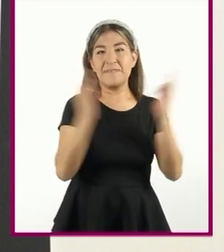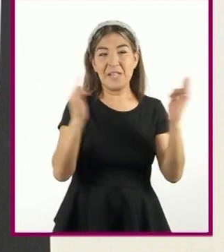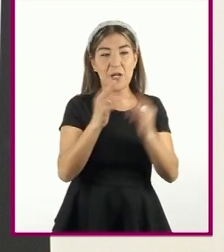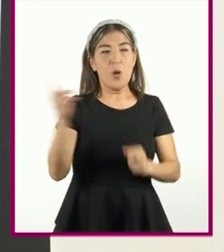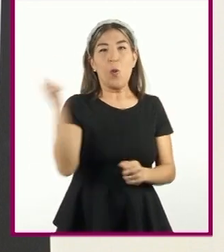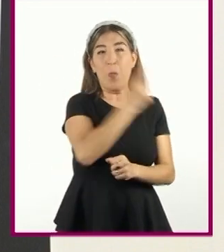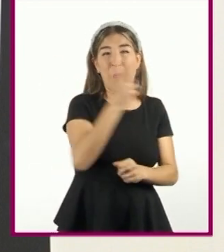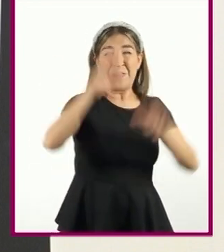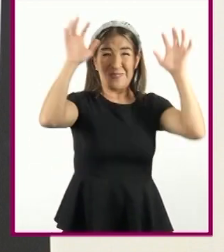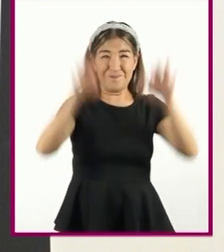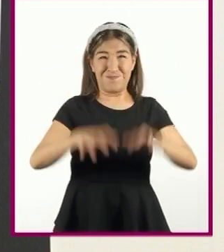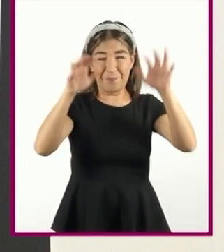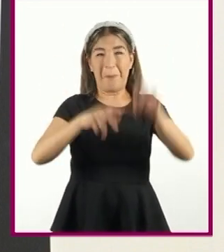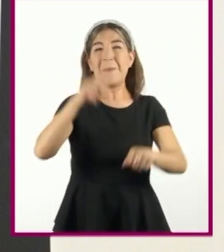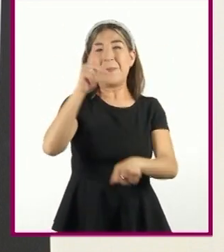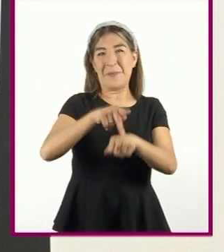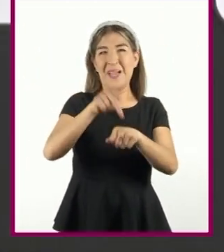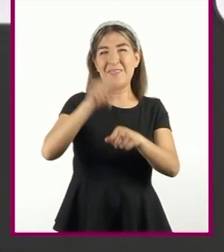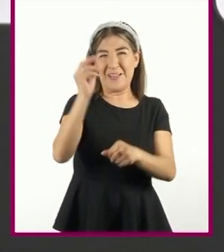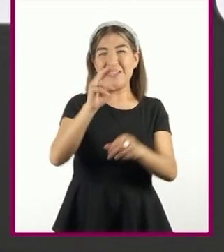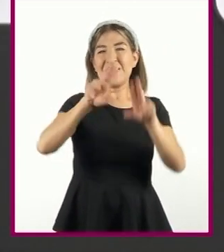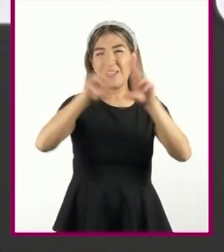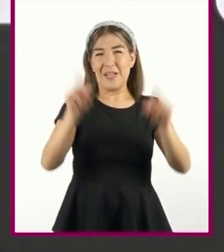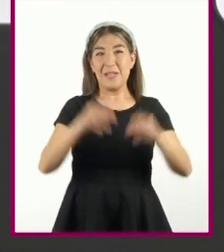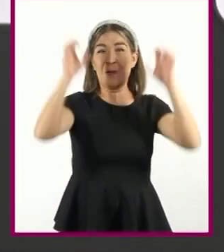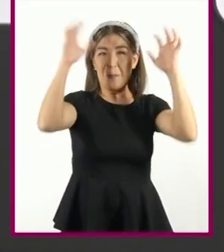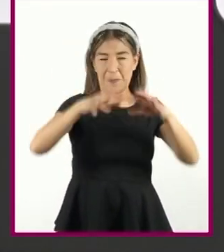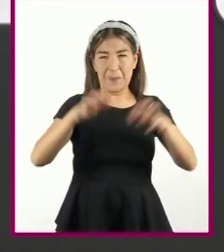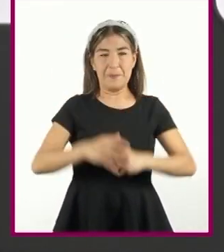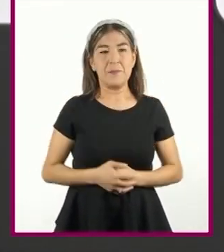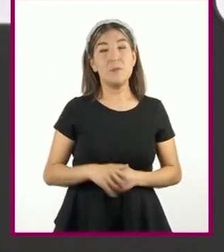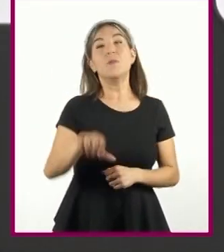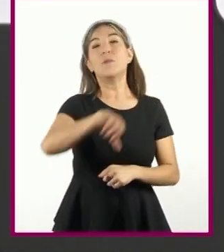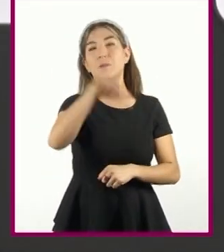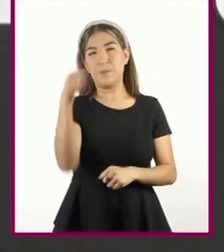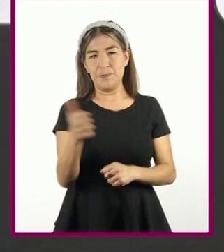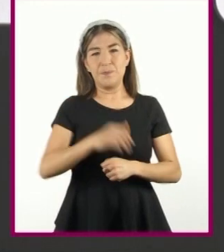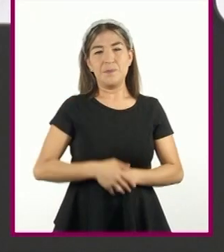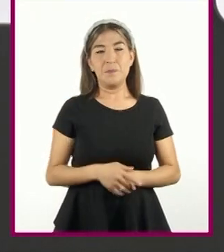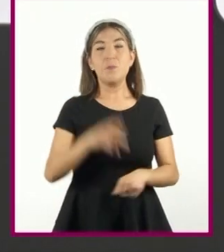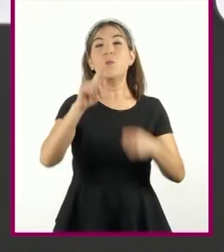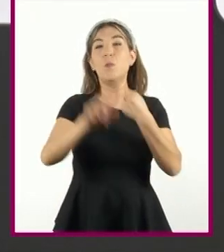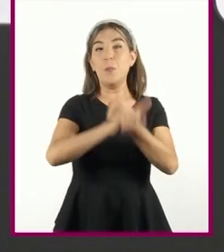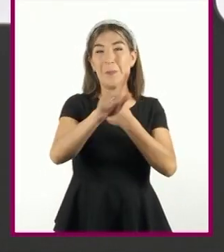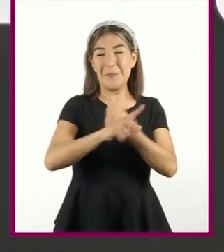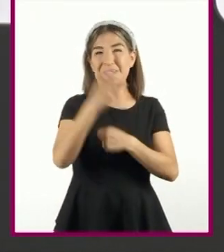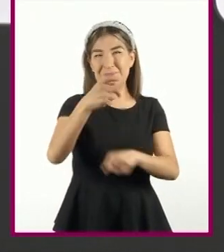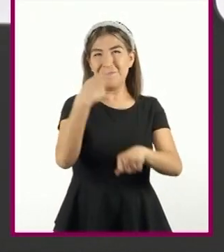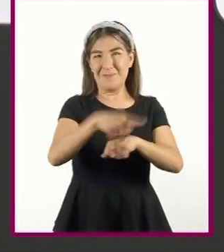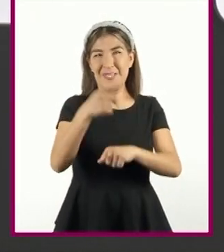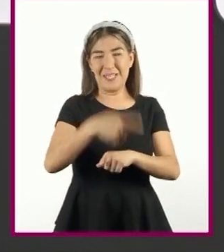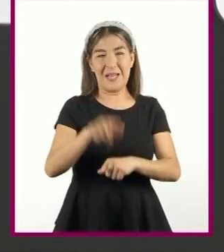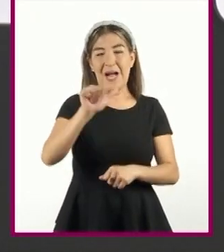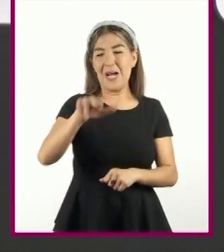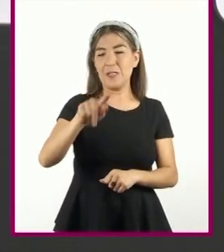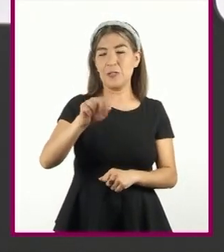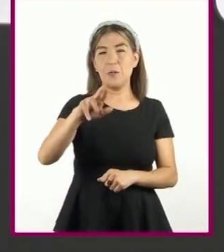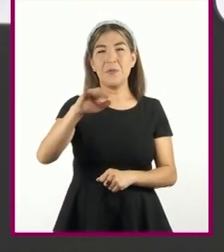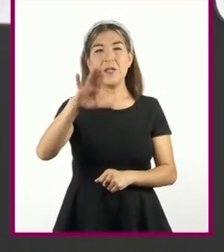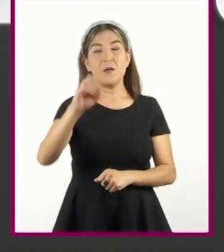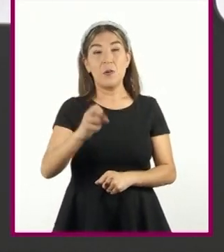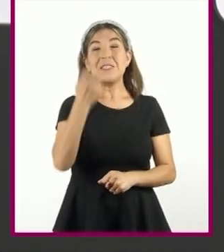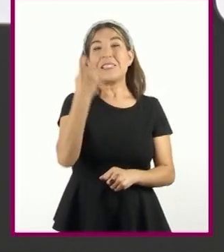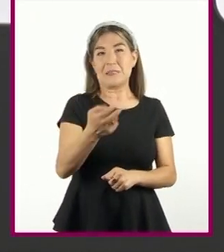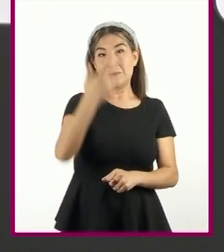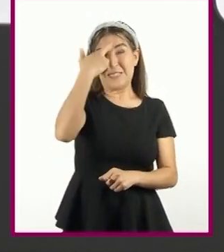granizo. Y por otra parte, los riesgos antrópicos, que son aquellos provocados por